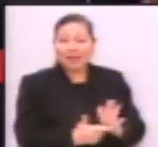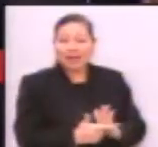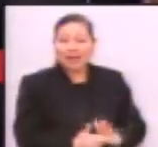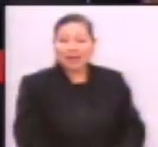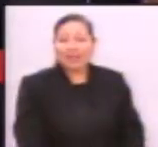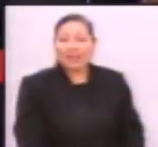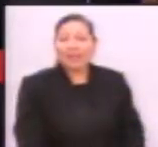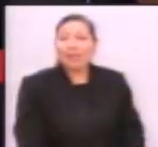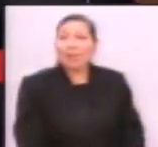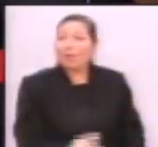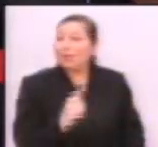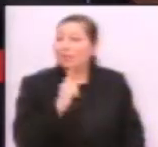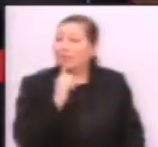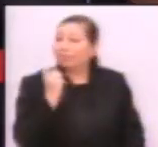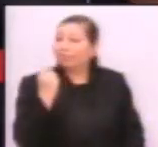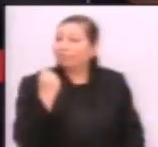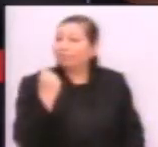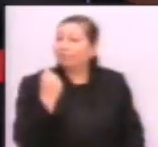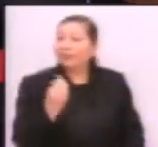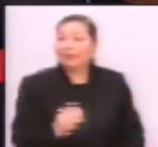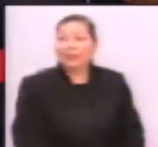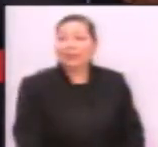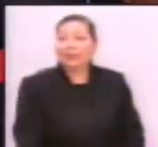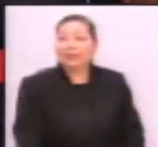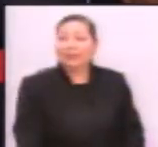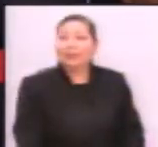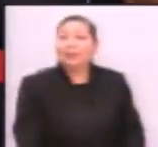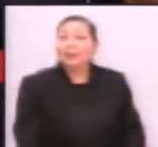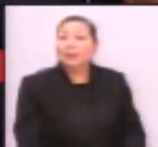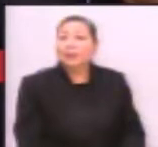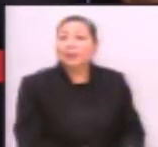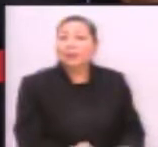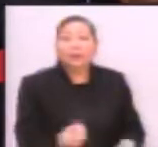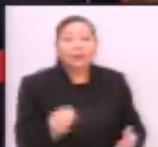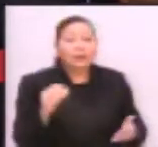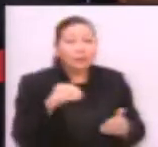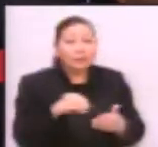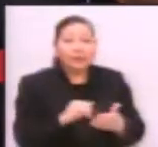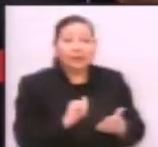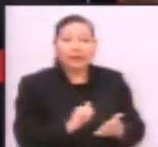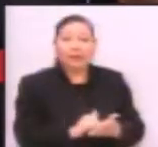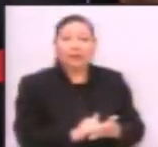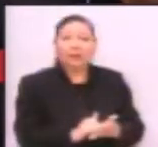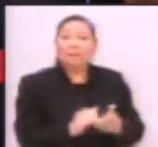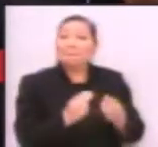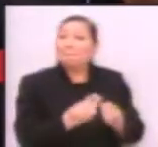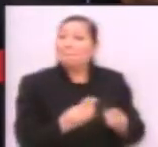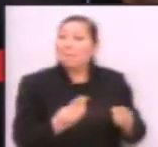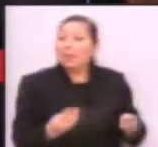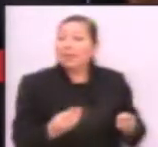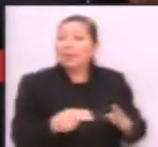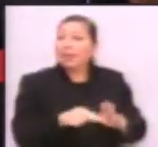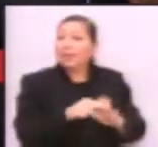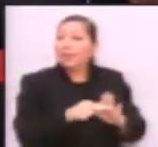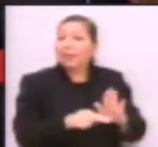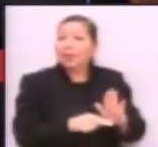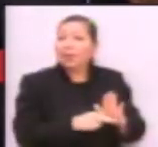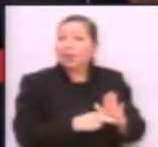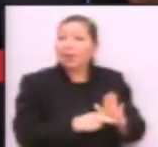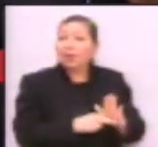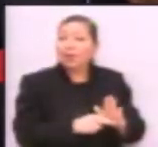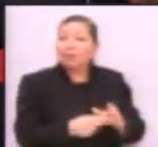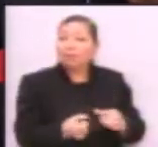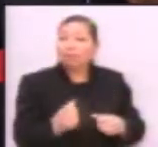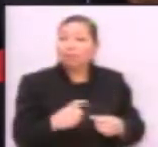señor, no están comprendidos como sujetos materia de esta norma